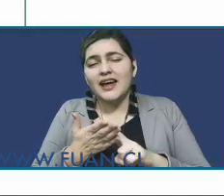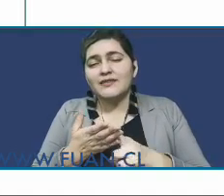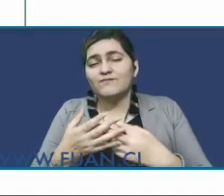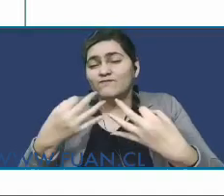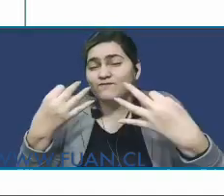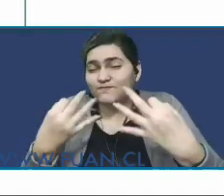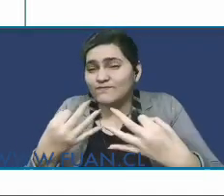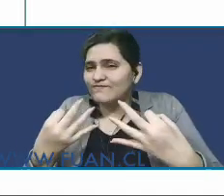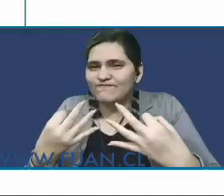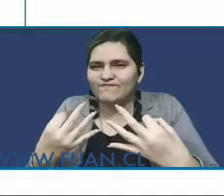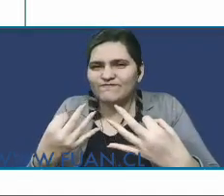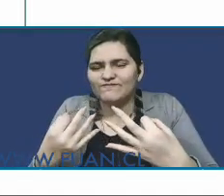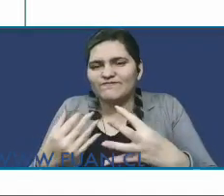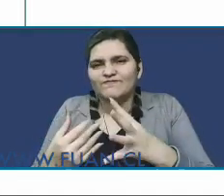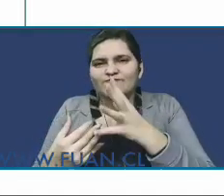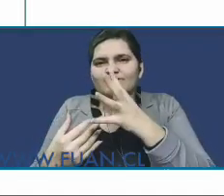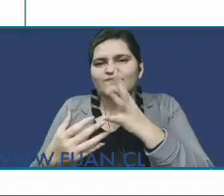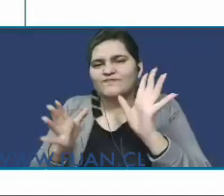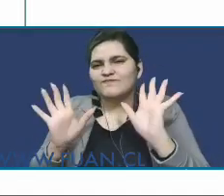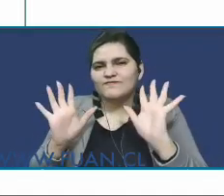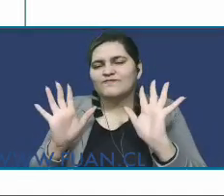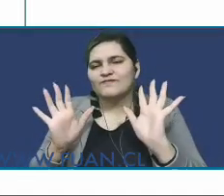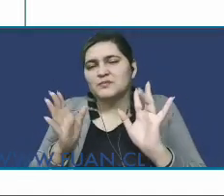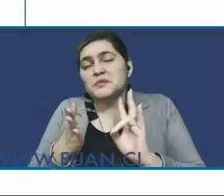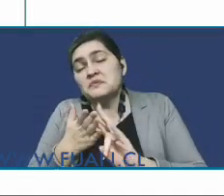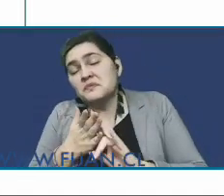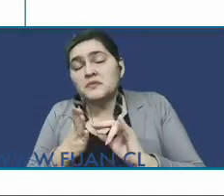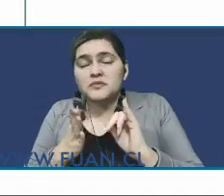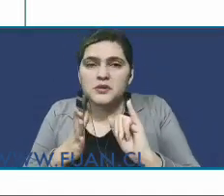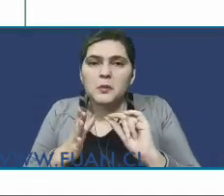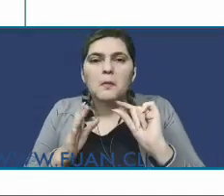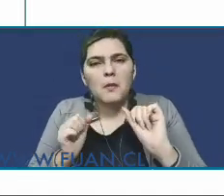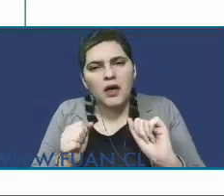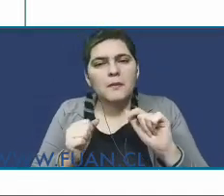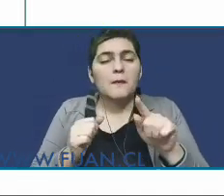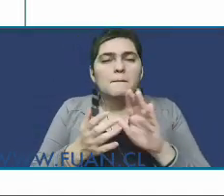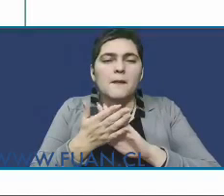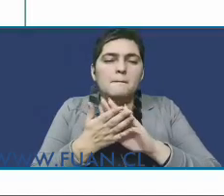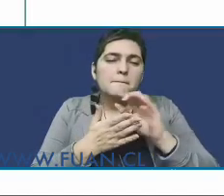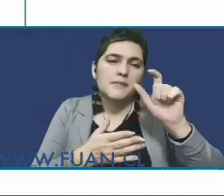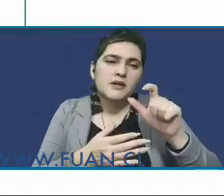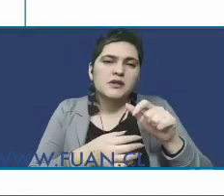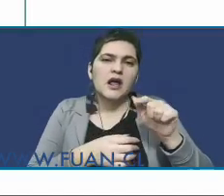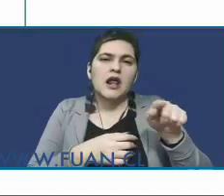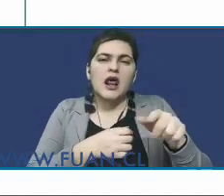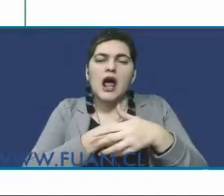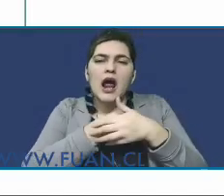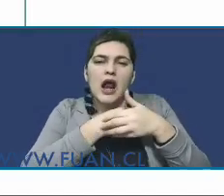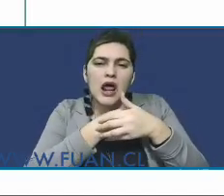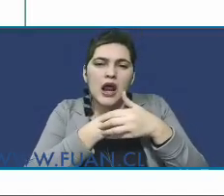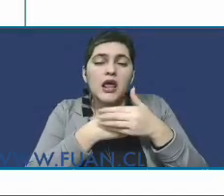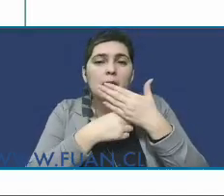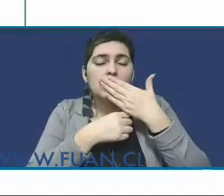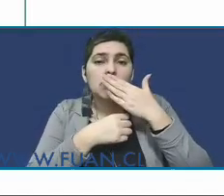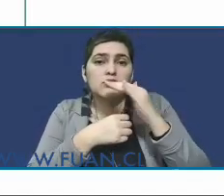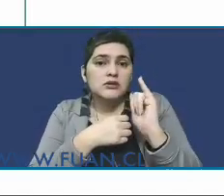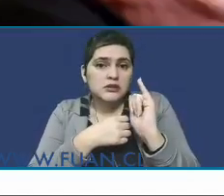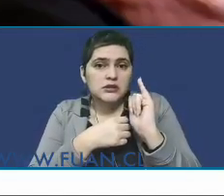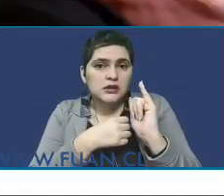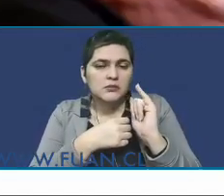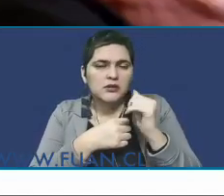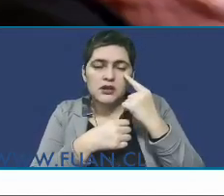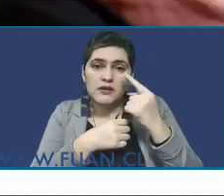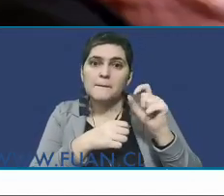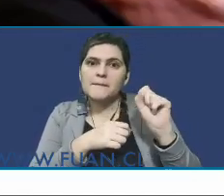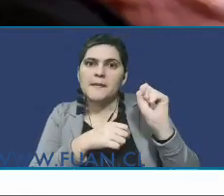paciente que tiene intolerancia al gluten o que tiene una alergia a proteína de la leche de la vaca puede tener una mejoría, pero tengo que diagnosticarla primero,